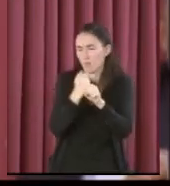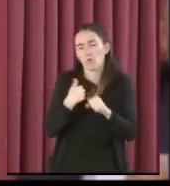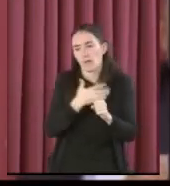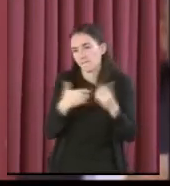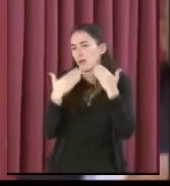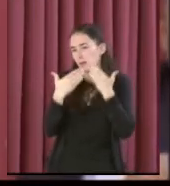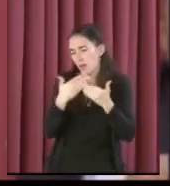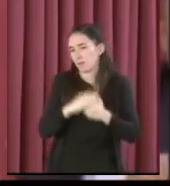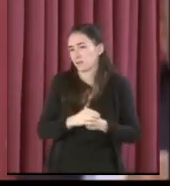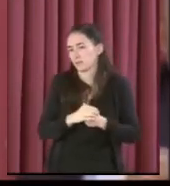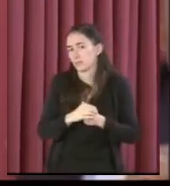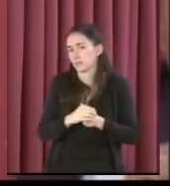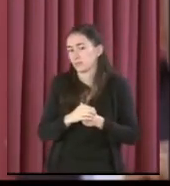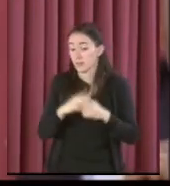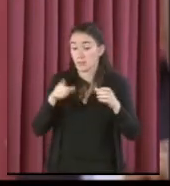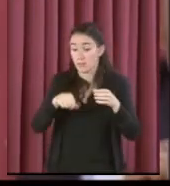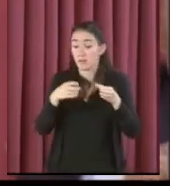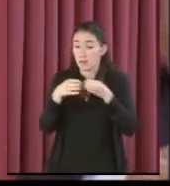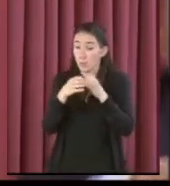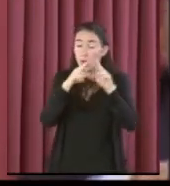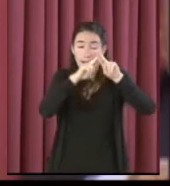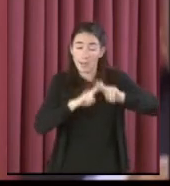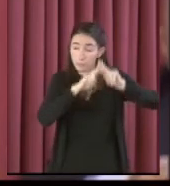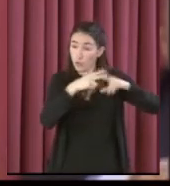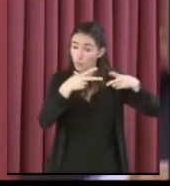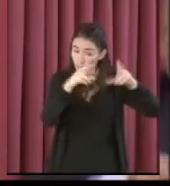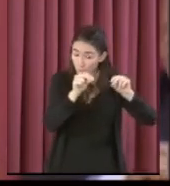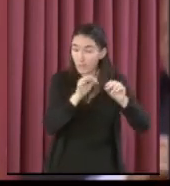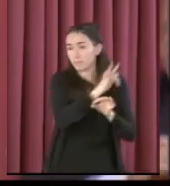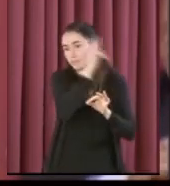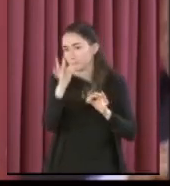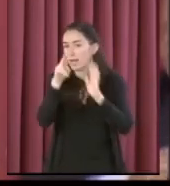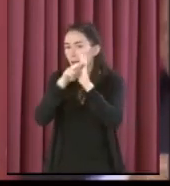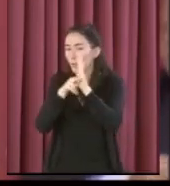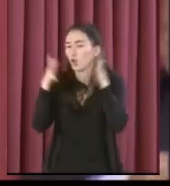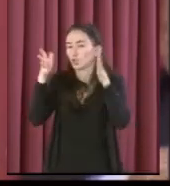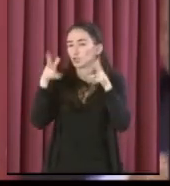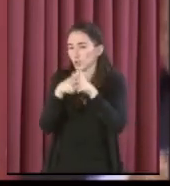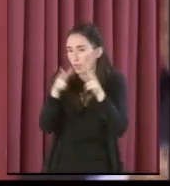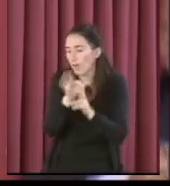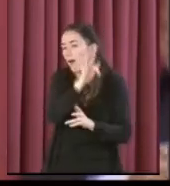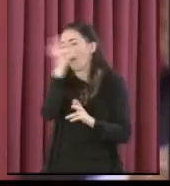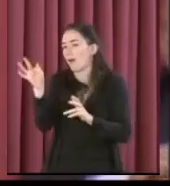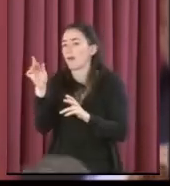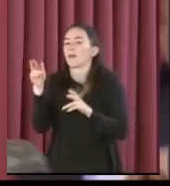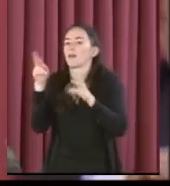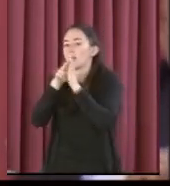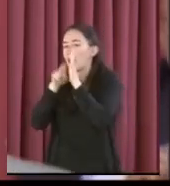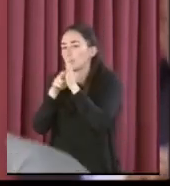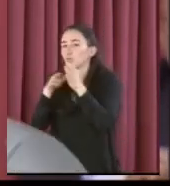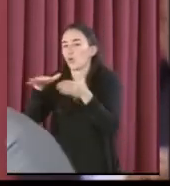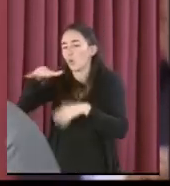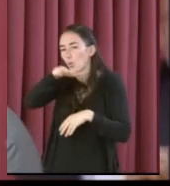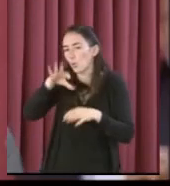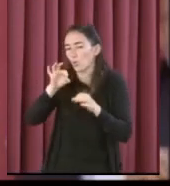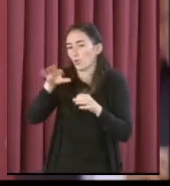ahora, después de esa revisión, la revisión de los reglamentos del Consejo Social, los consejos sectoriales y las juntas de distrito,